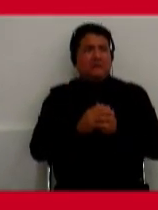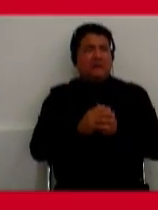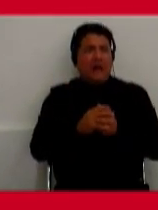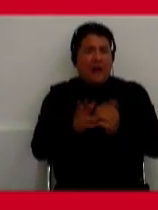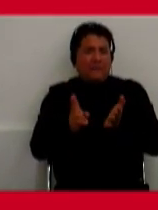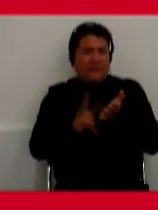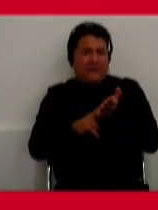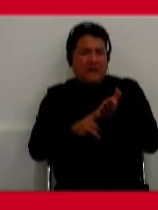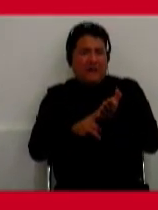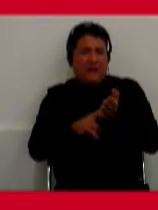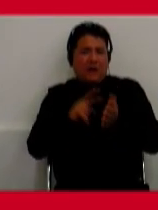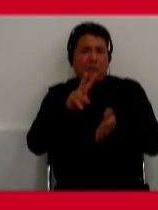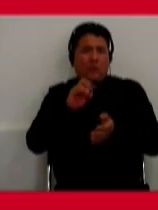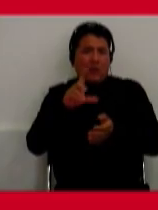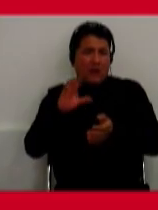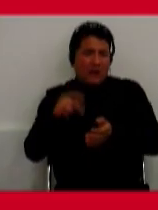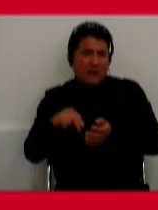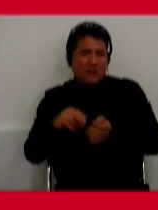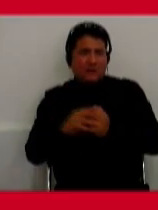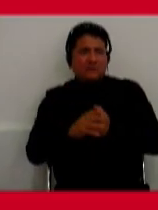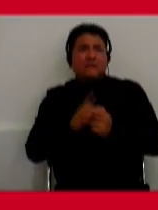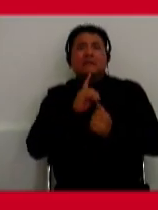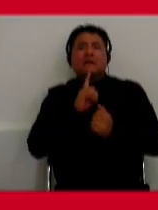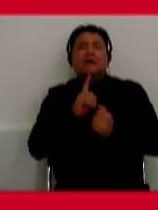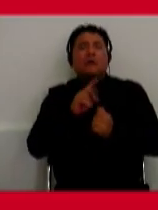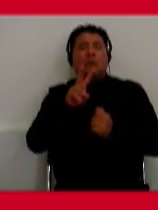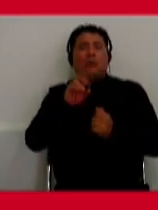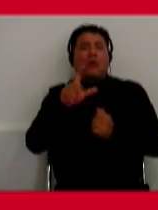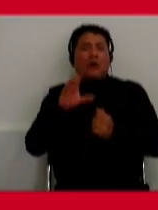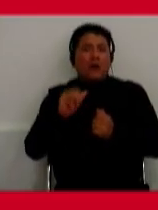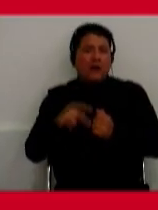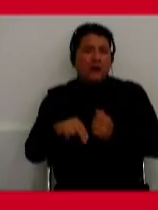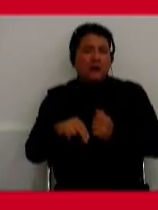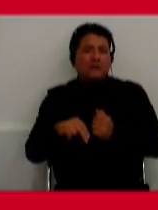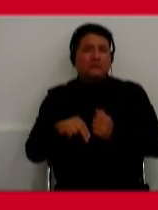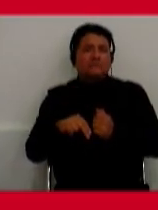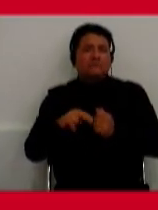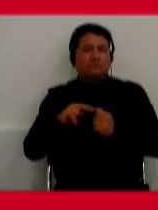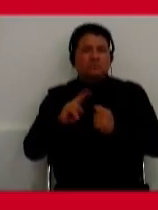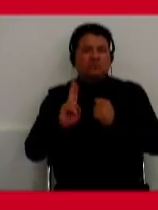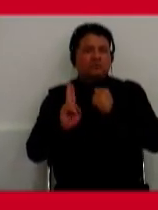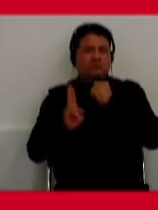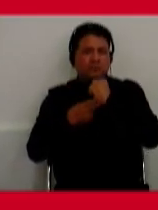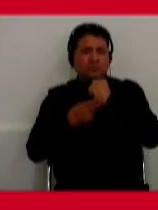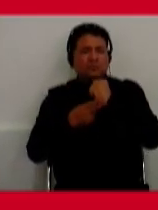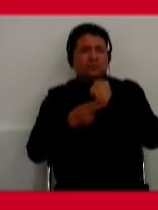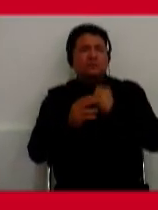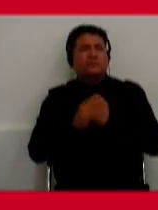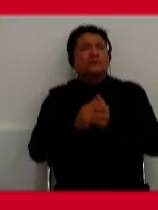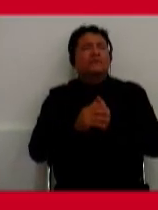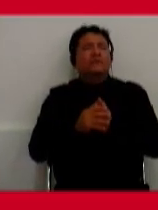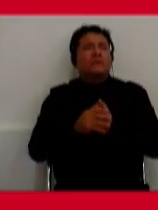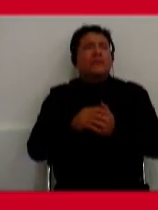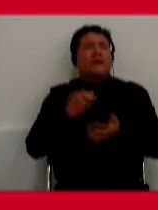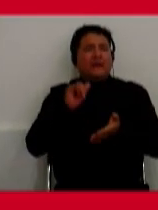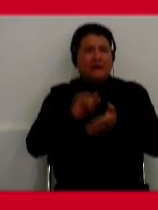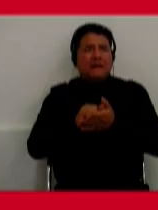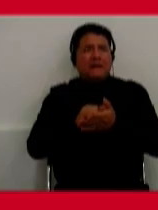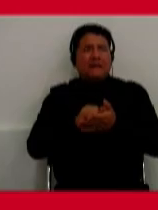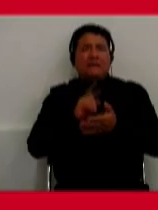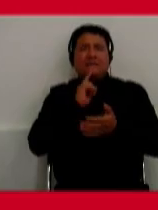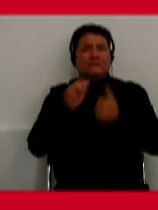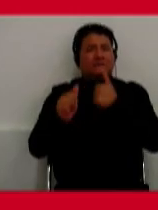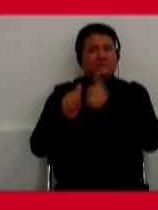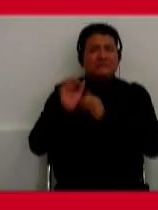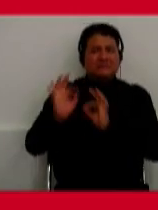a Volcan es Volcan Seguro, una reducción tangible de los riesgos que tenemos hoy en día en